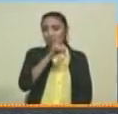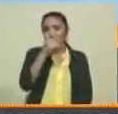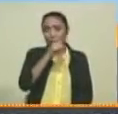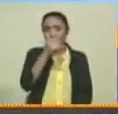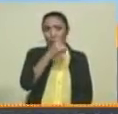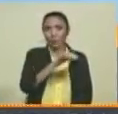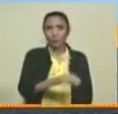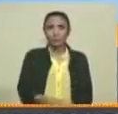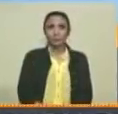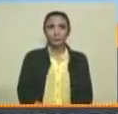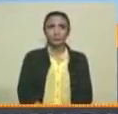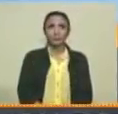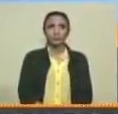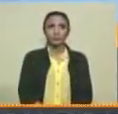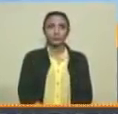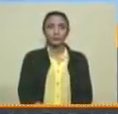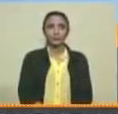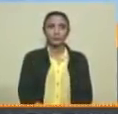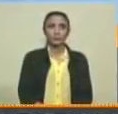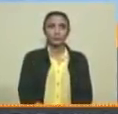Por eso desde ya